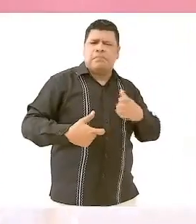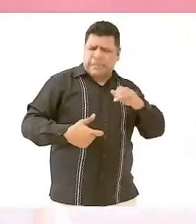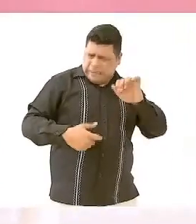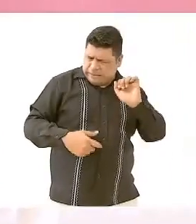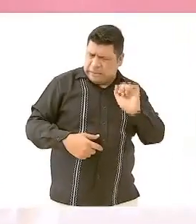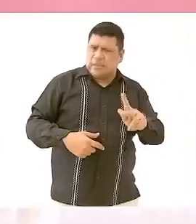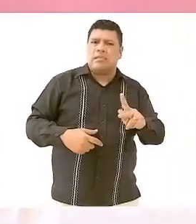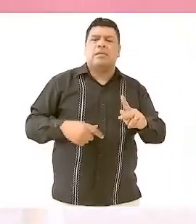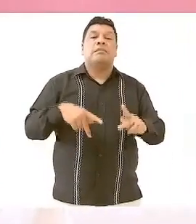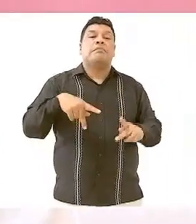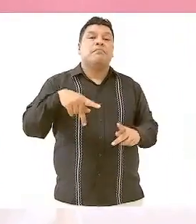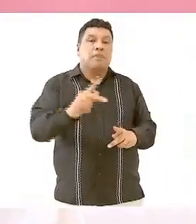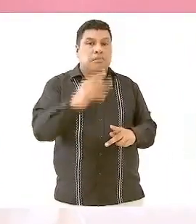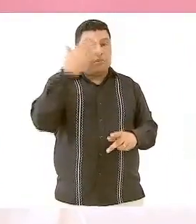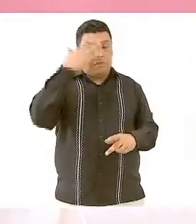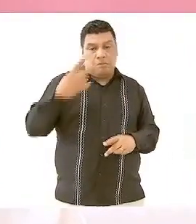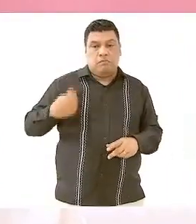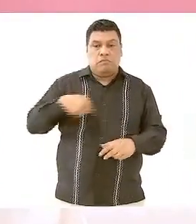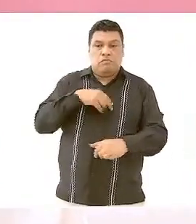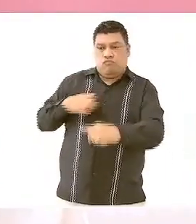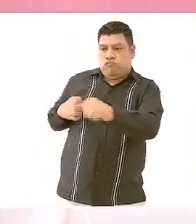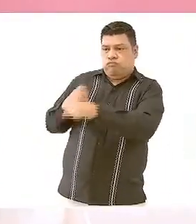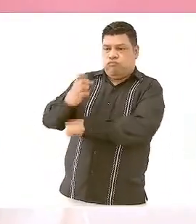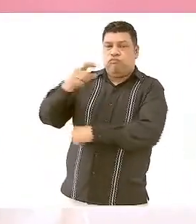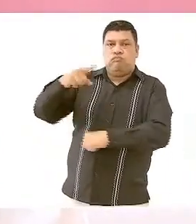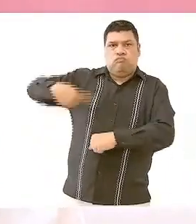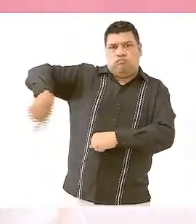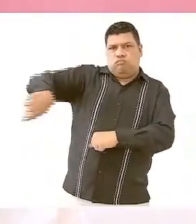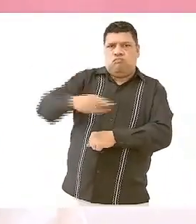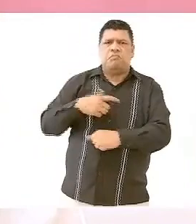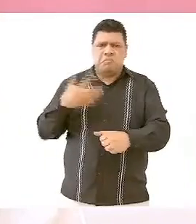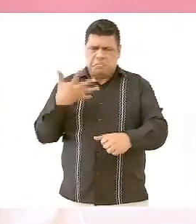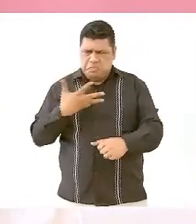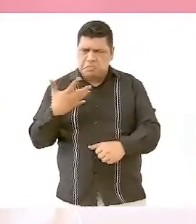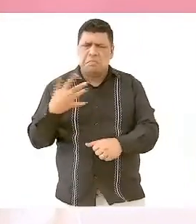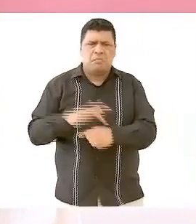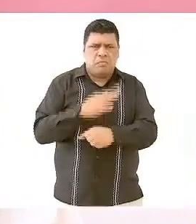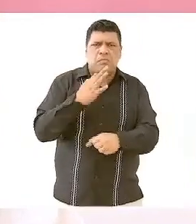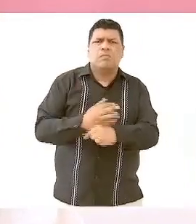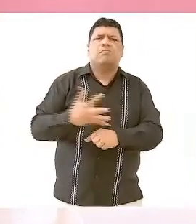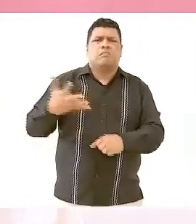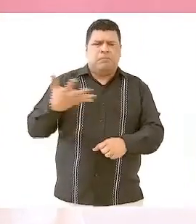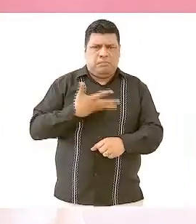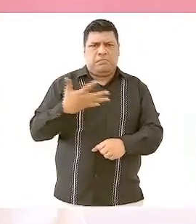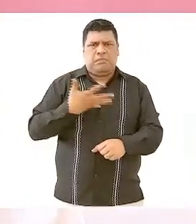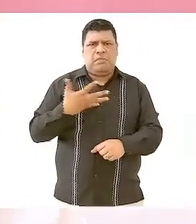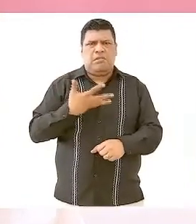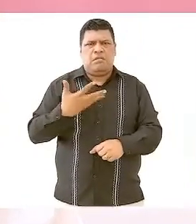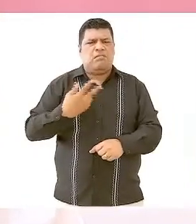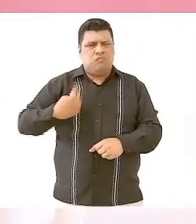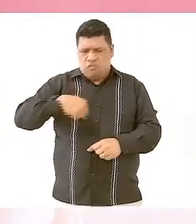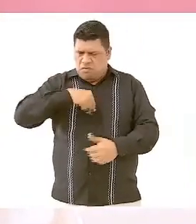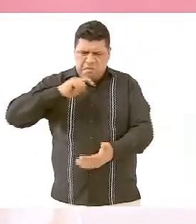en lo estratégico tenemos que